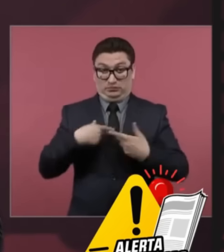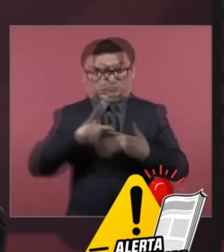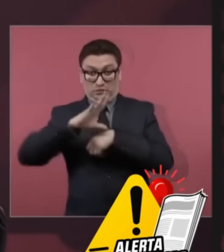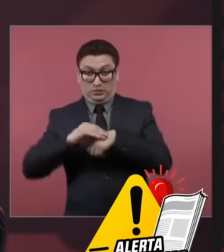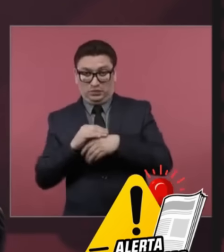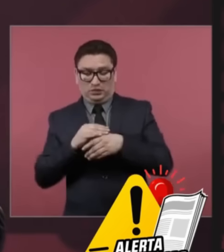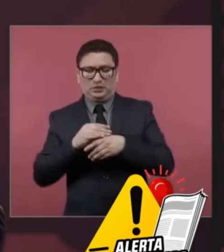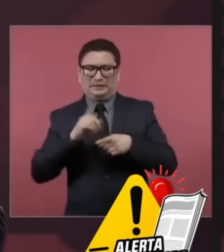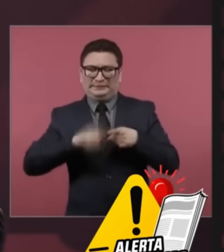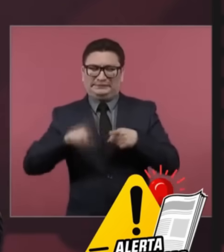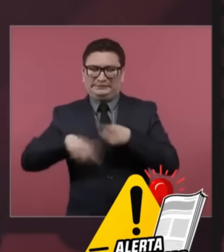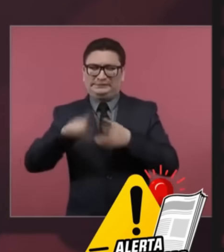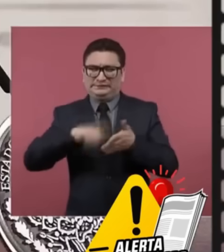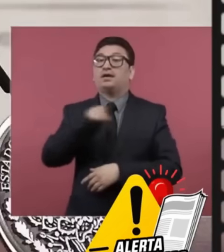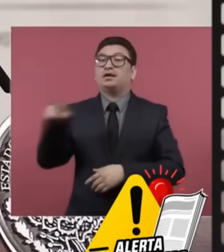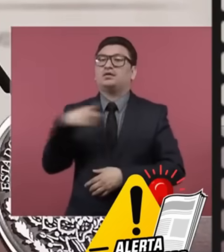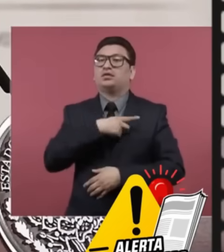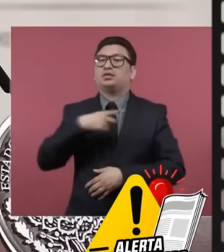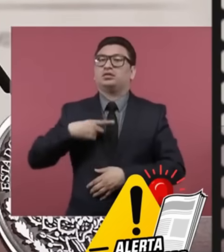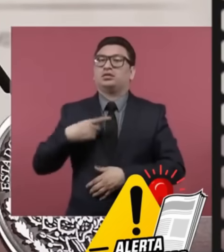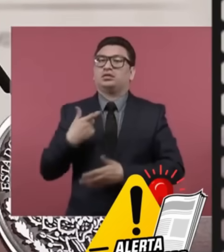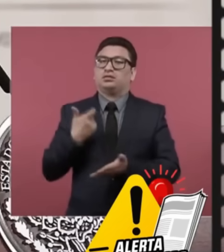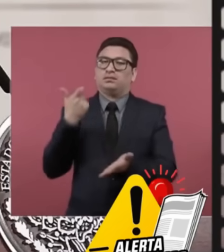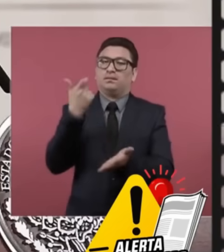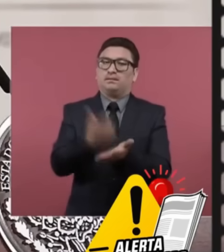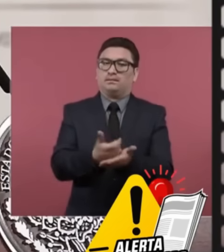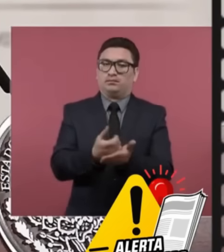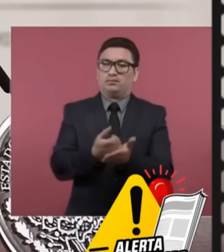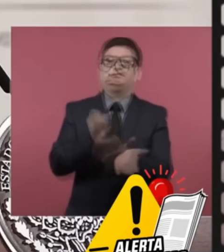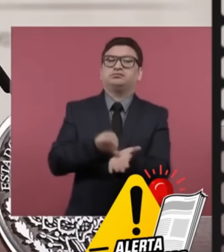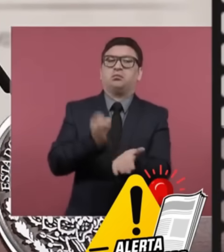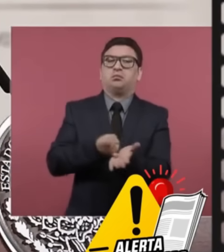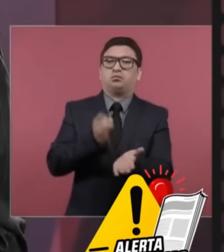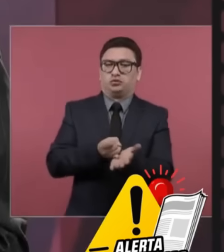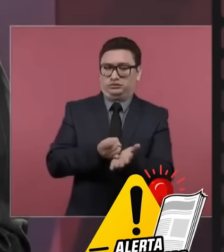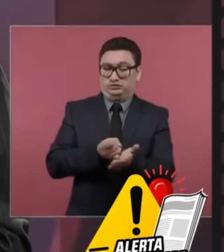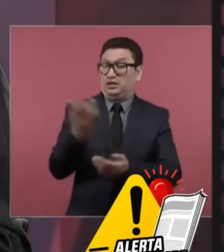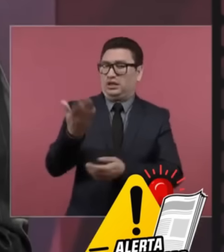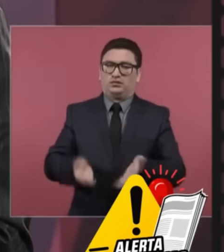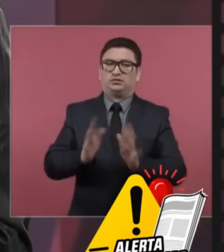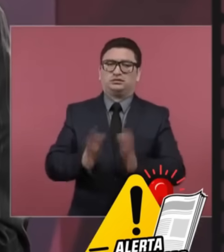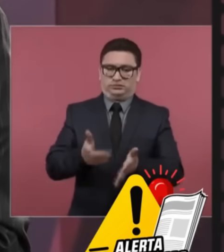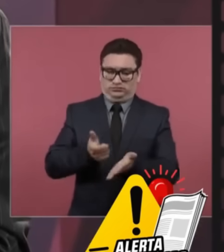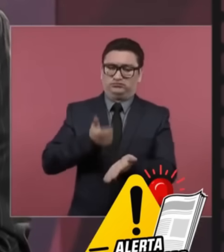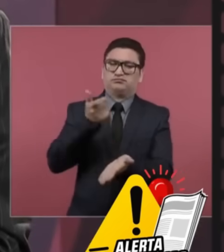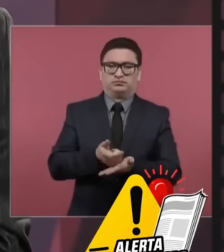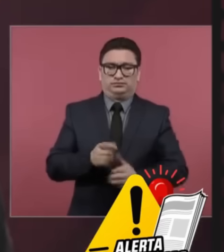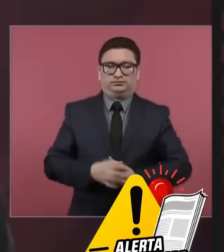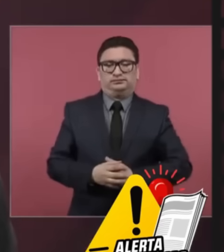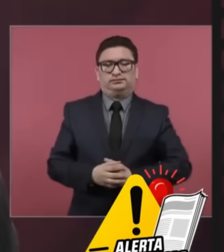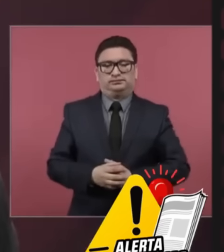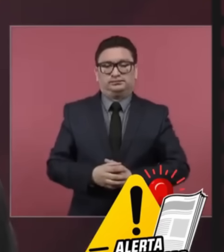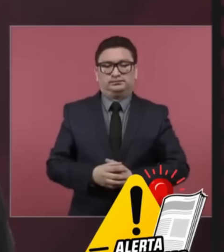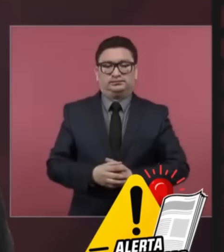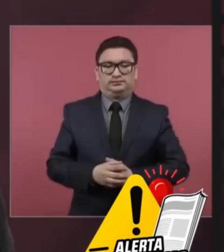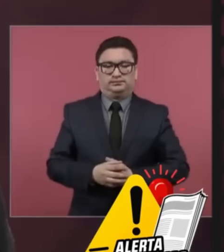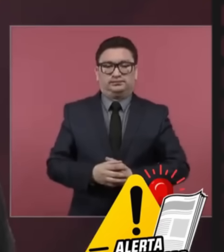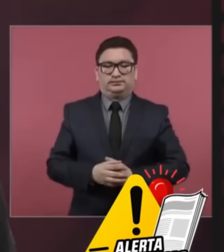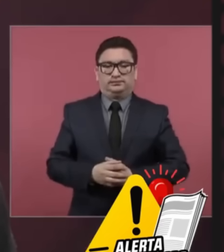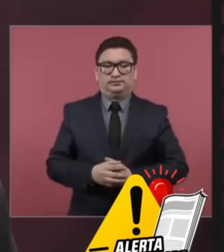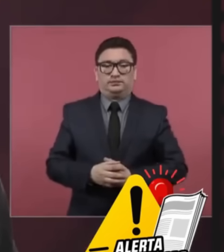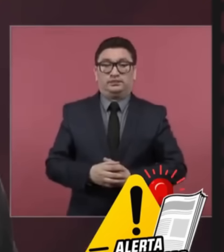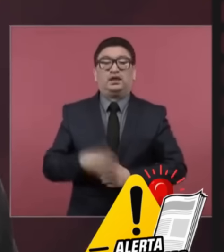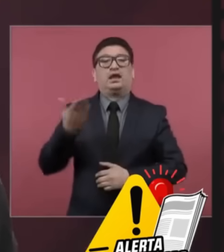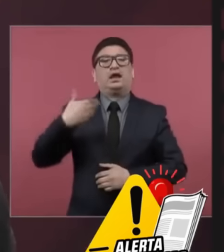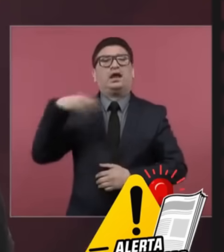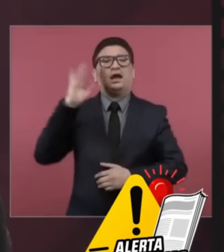concesiones, porque tienen que pagar impuestos que antes no pagaban. Entonces, se